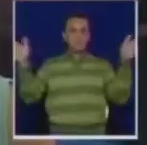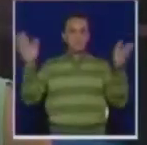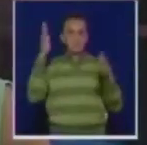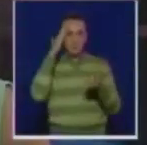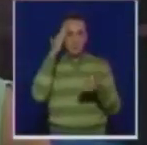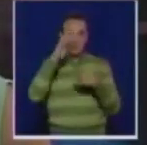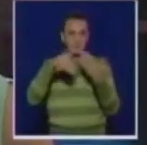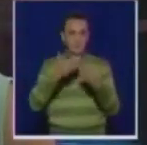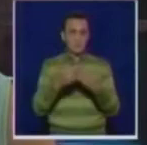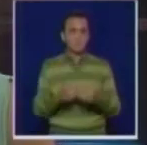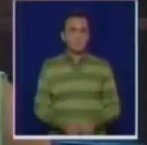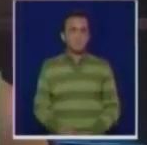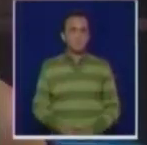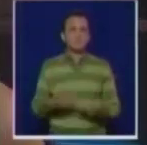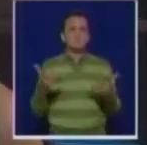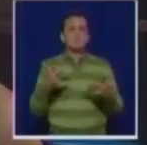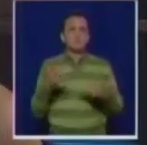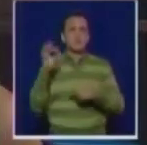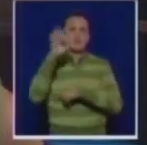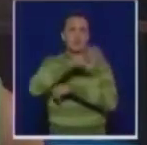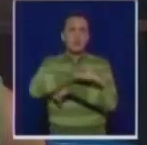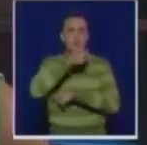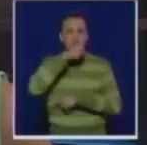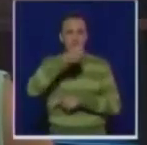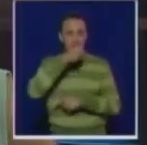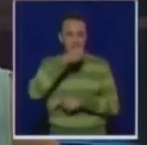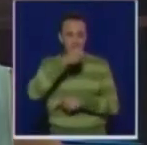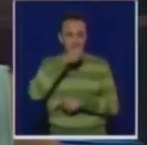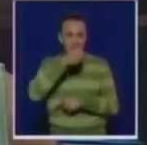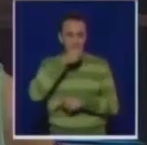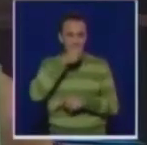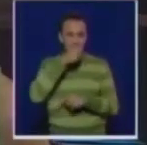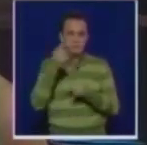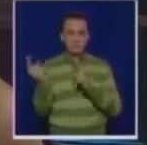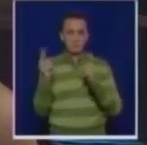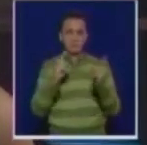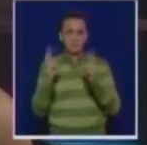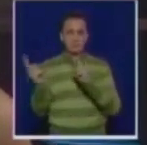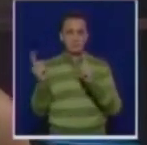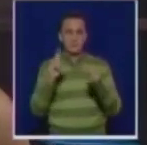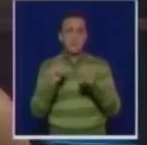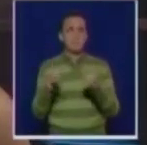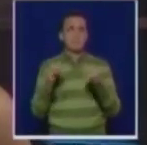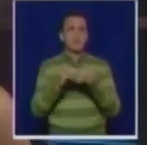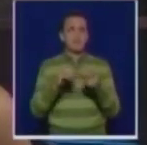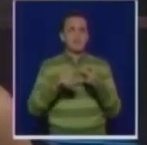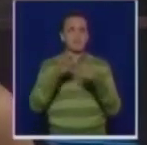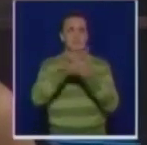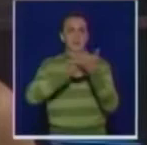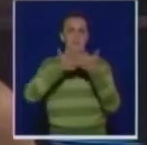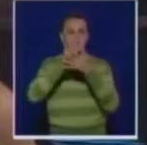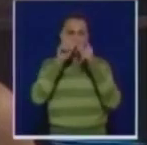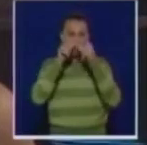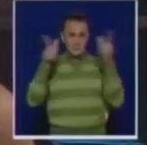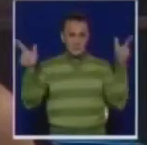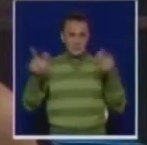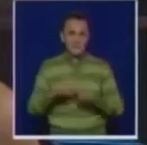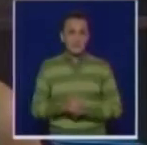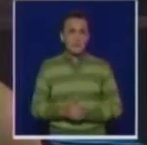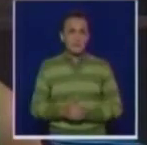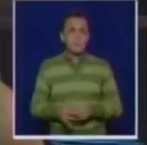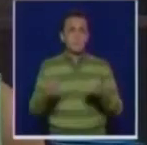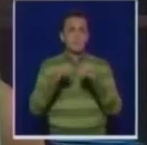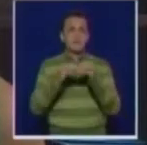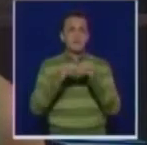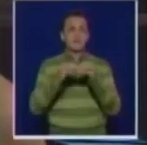estamos haciendo en noticieros de una manera turnada entre ellos, estamos haciendo el lenguaje de señas, estamos trabajando